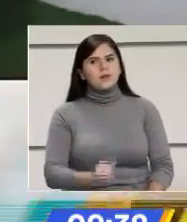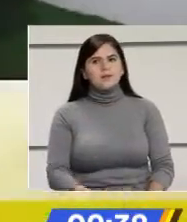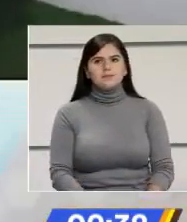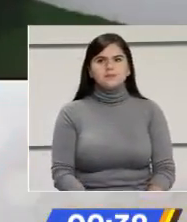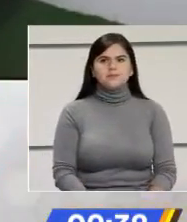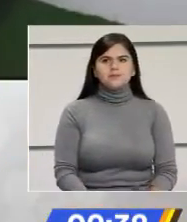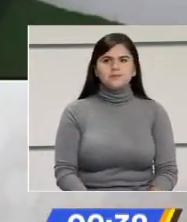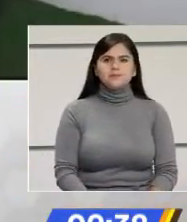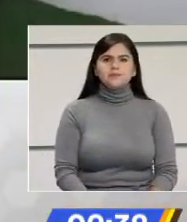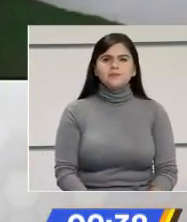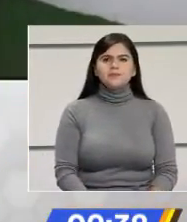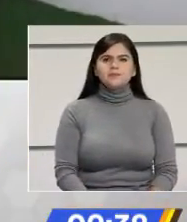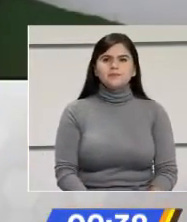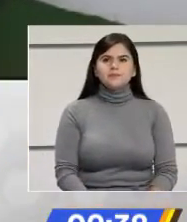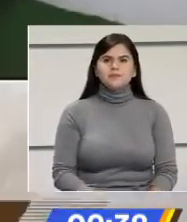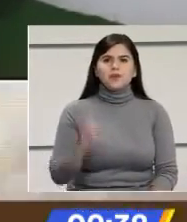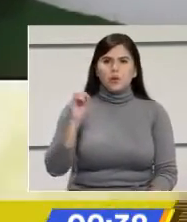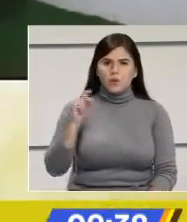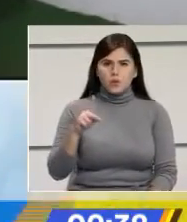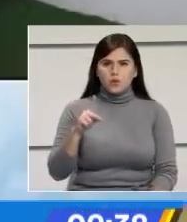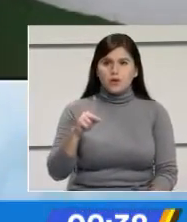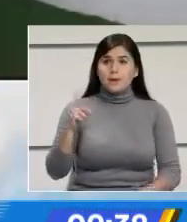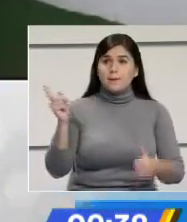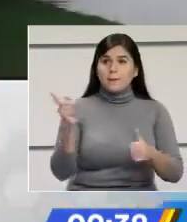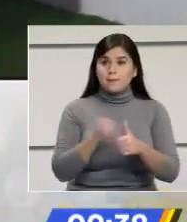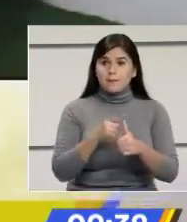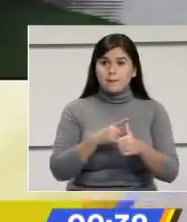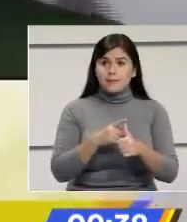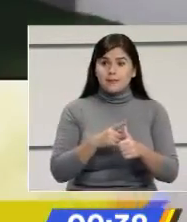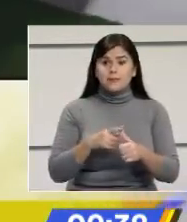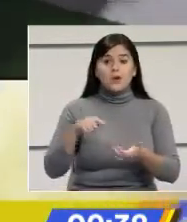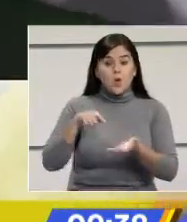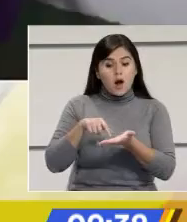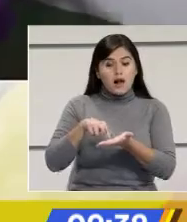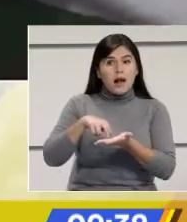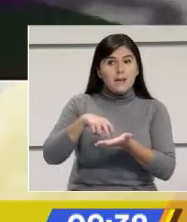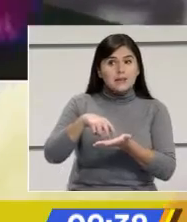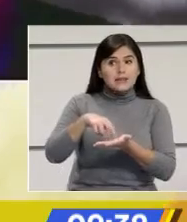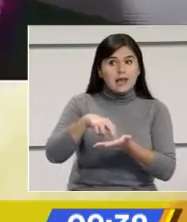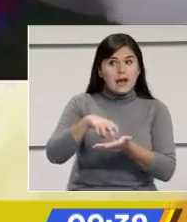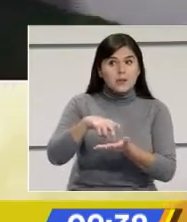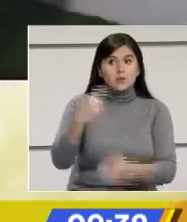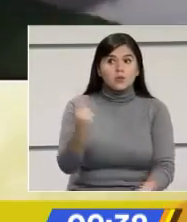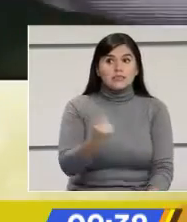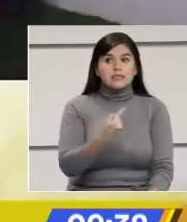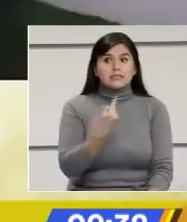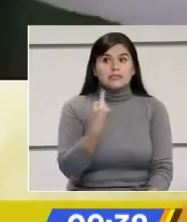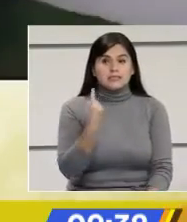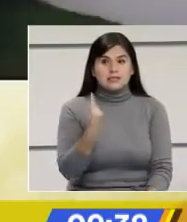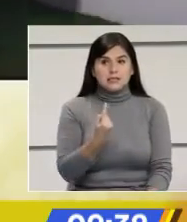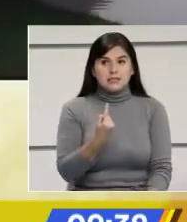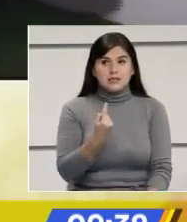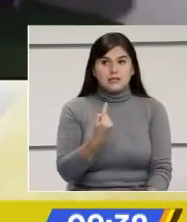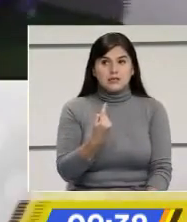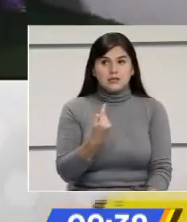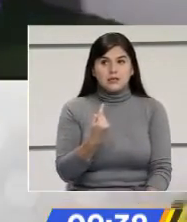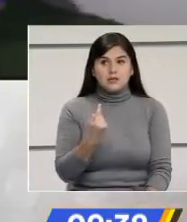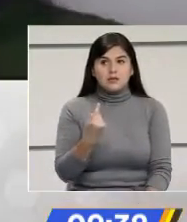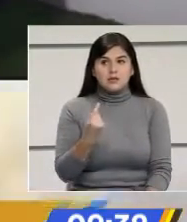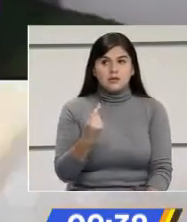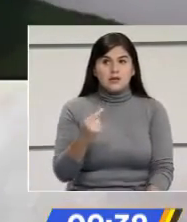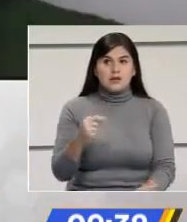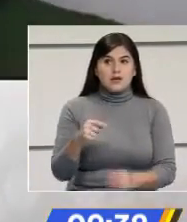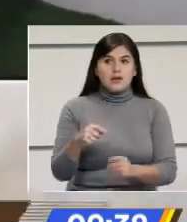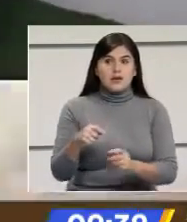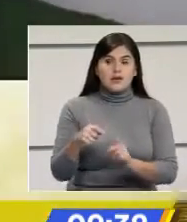después para allá. Ok, primeramente caminamos y giro. Luego hacia el